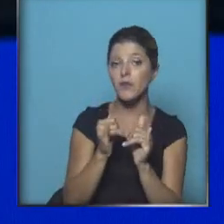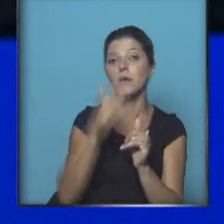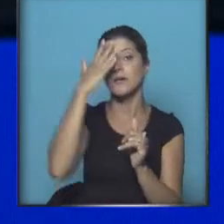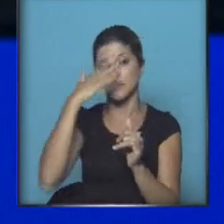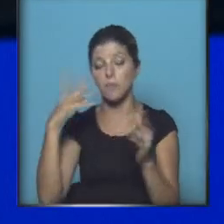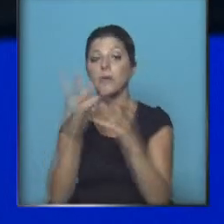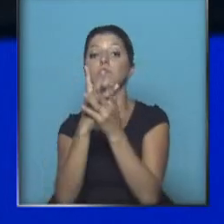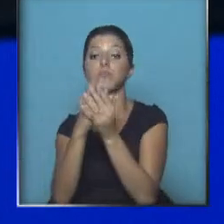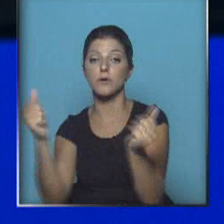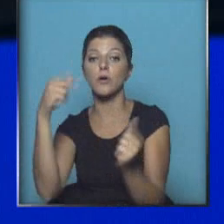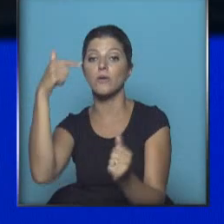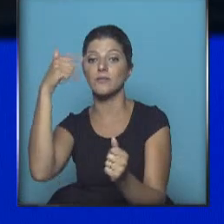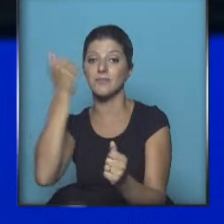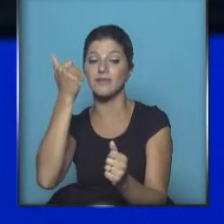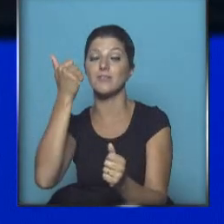con